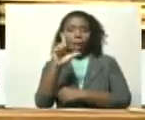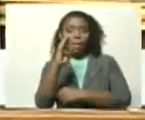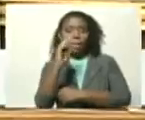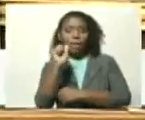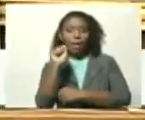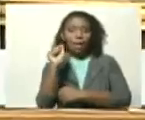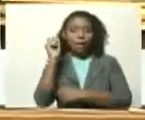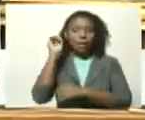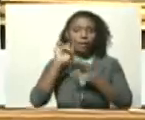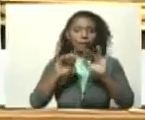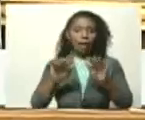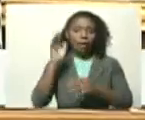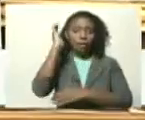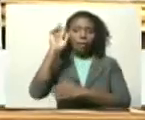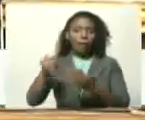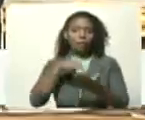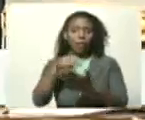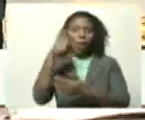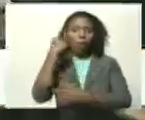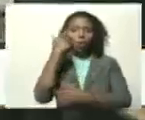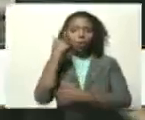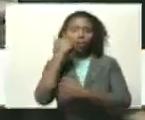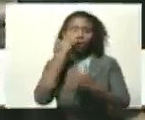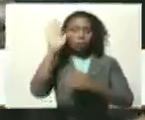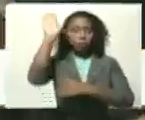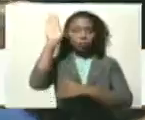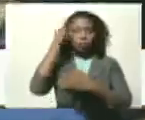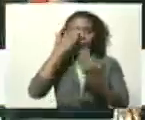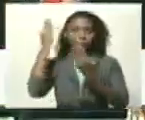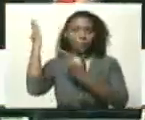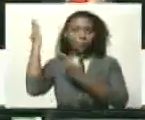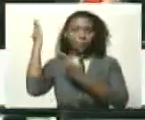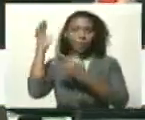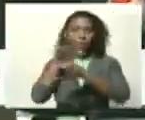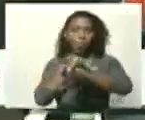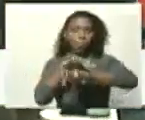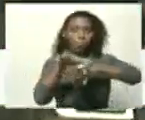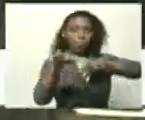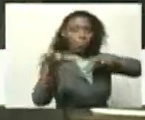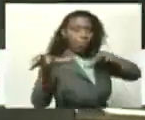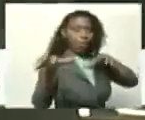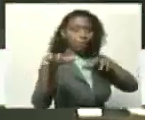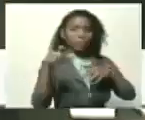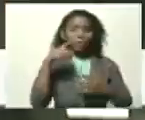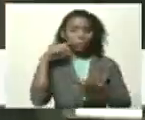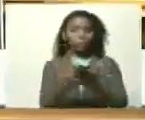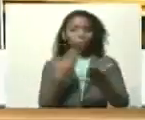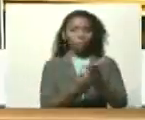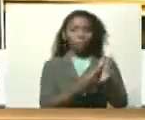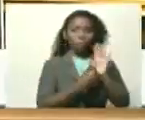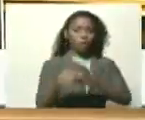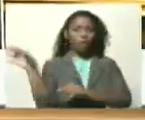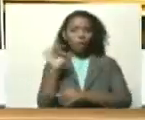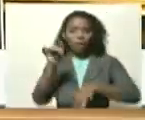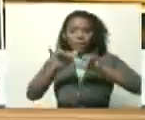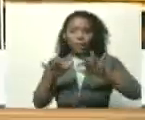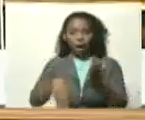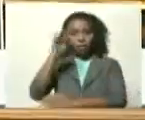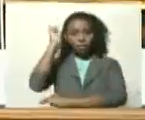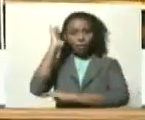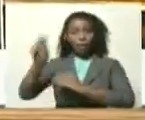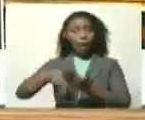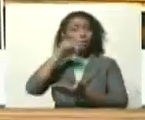la Asamblea Nacional, hacerlo con la señal de costumbre. Mayoría evidente, queda electa como secretaria de la